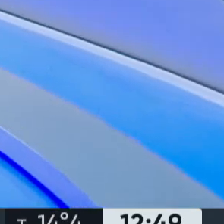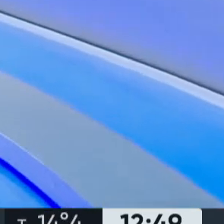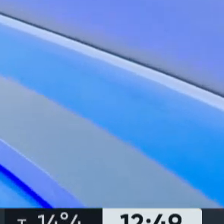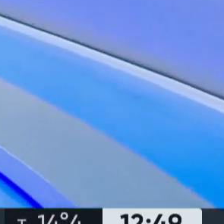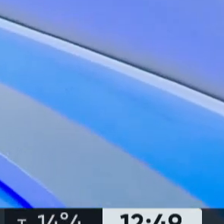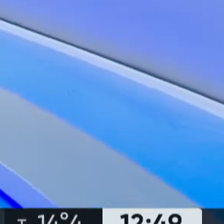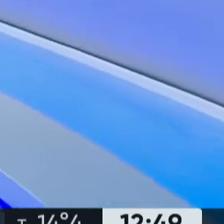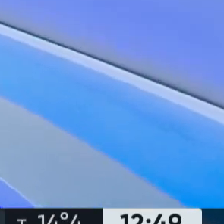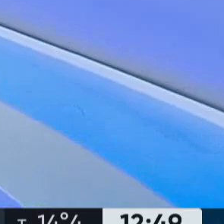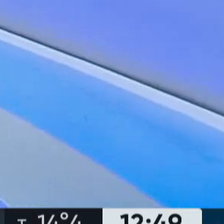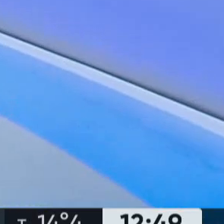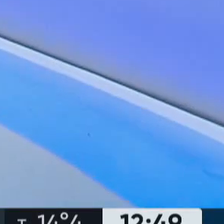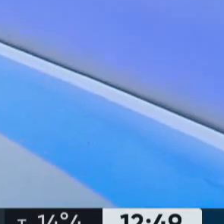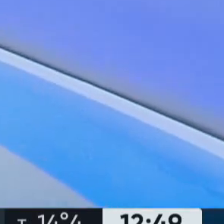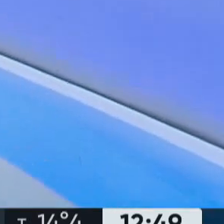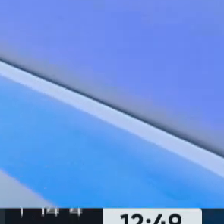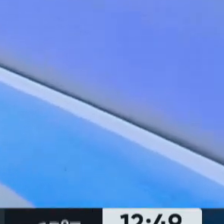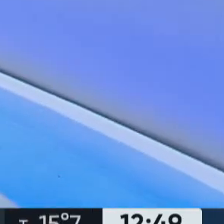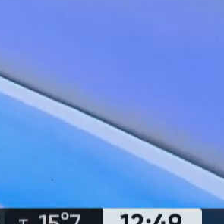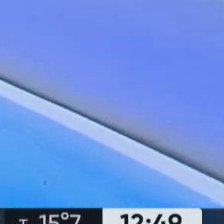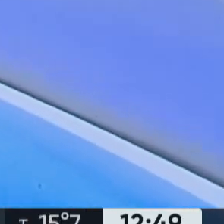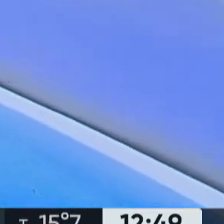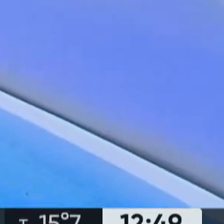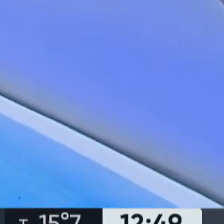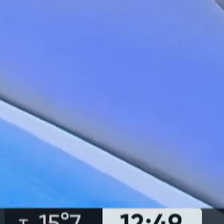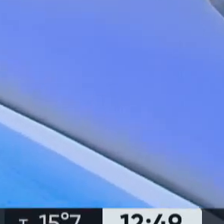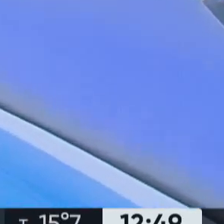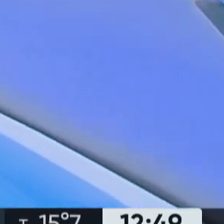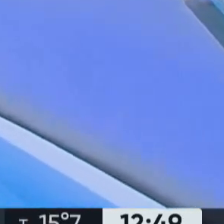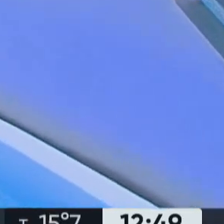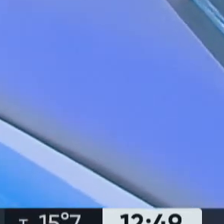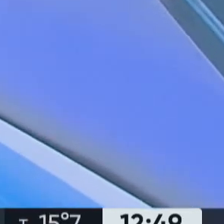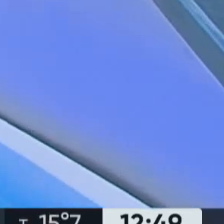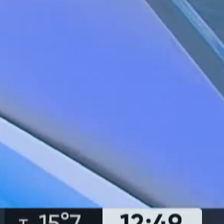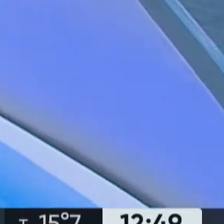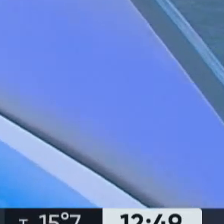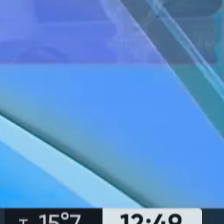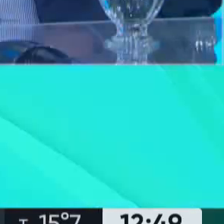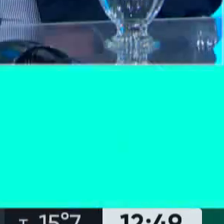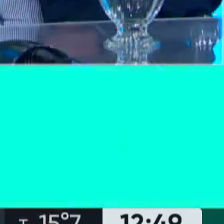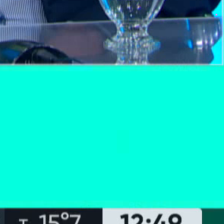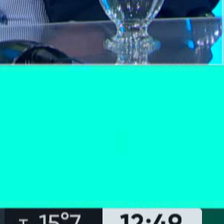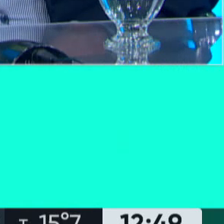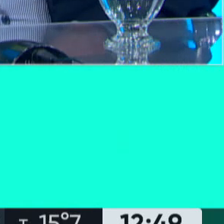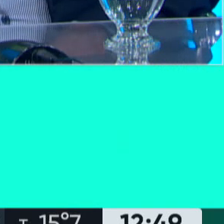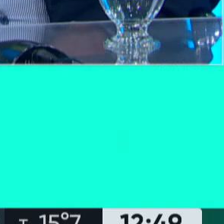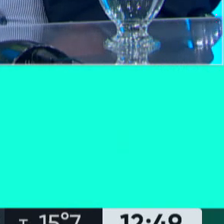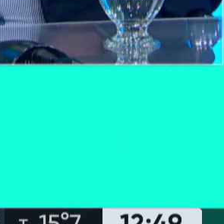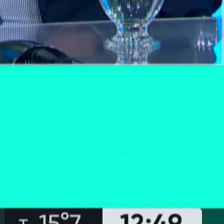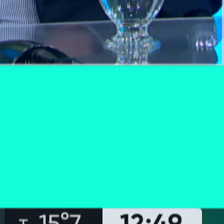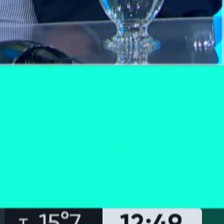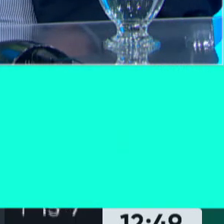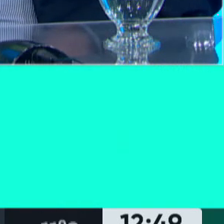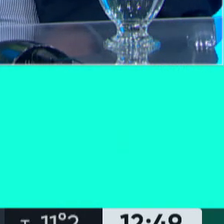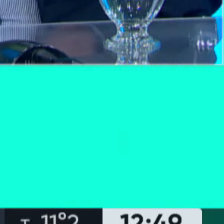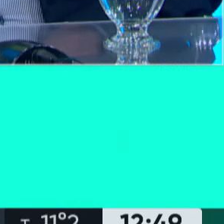de Discapacidad de la Cámara de Diputados a dar un informe de gestión general en el cual se trataron los principales ejes